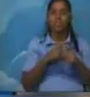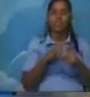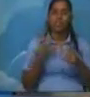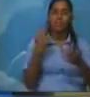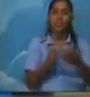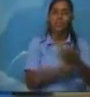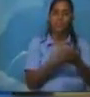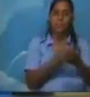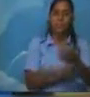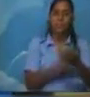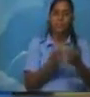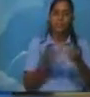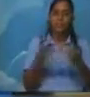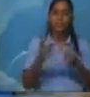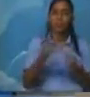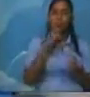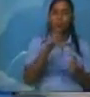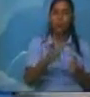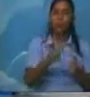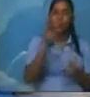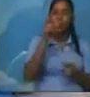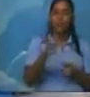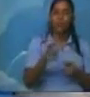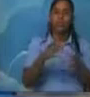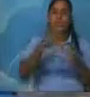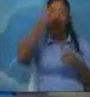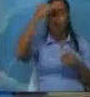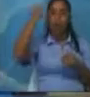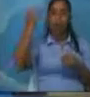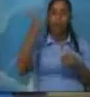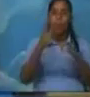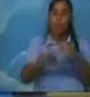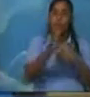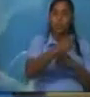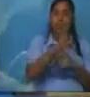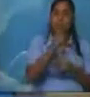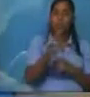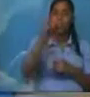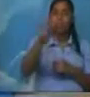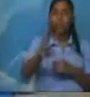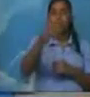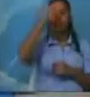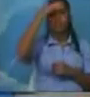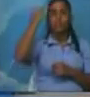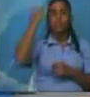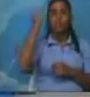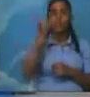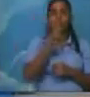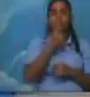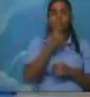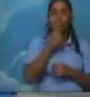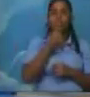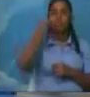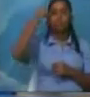hermano los malos son olvidados ustedes en el cielito Quién los va a olvidar